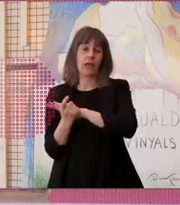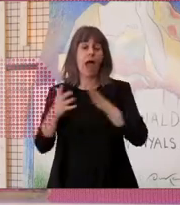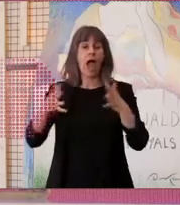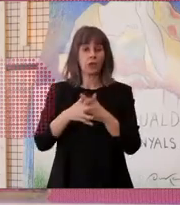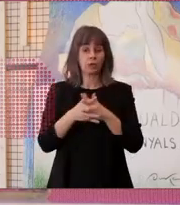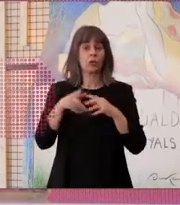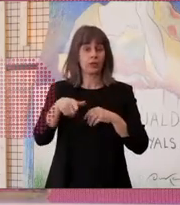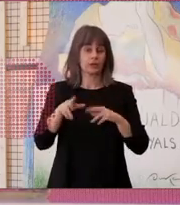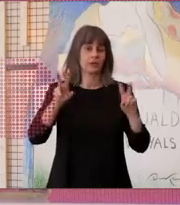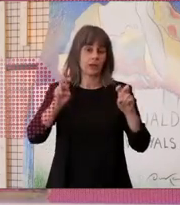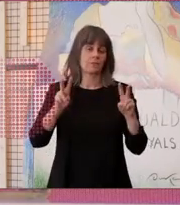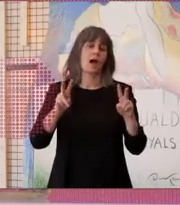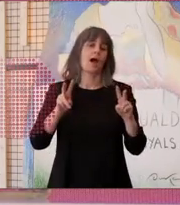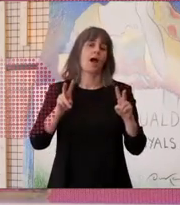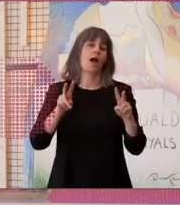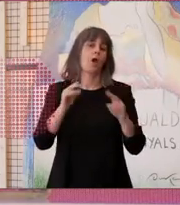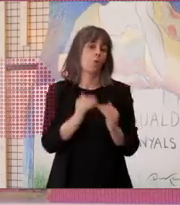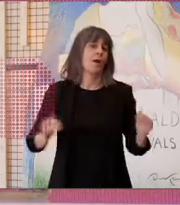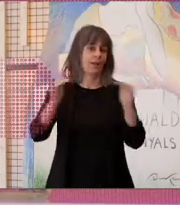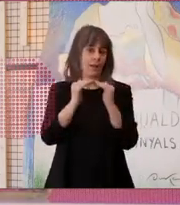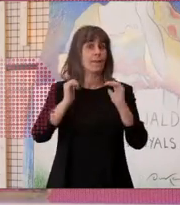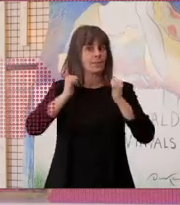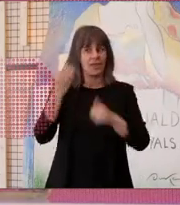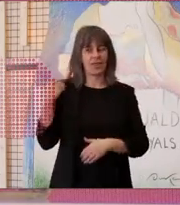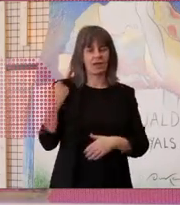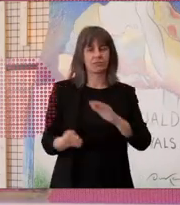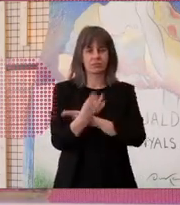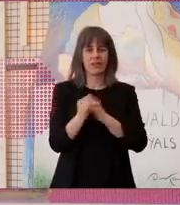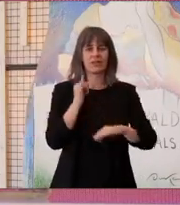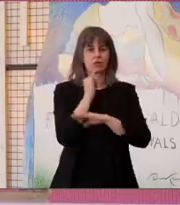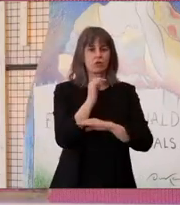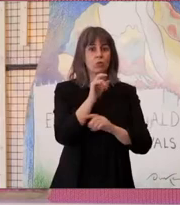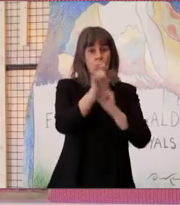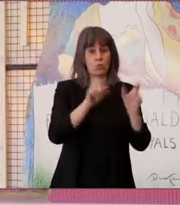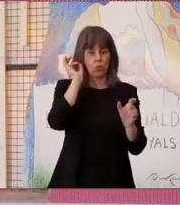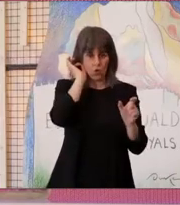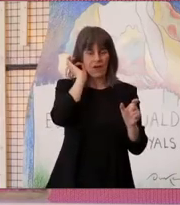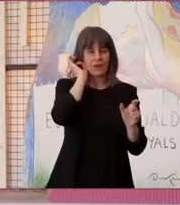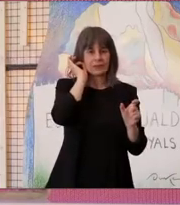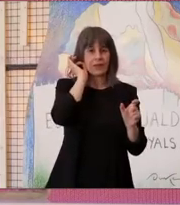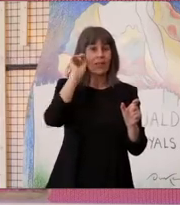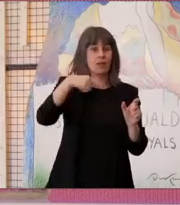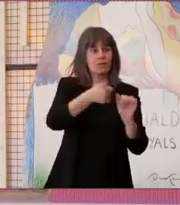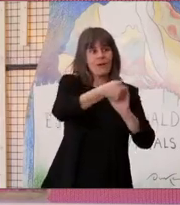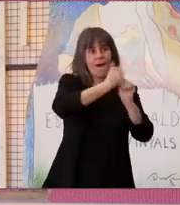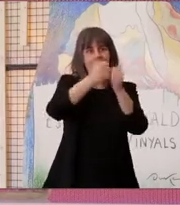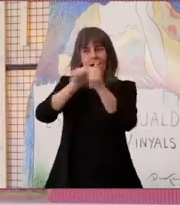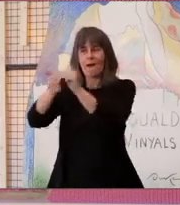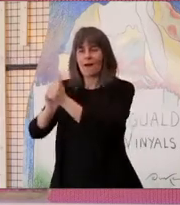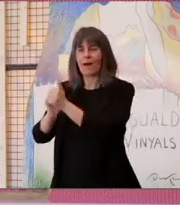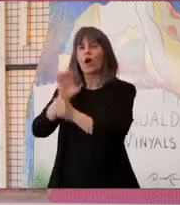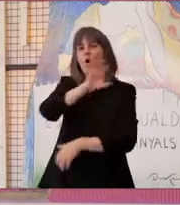inició con la creación del instituto de las mujeres luego se ha replicado en todas las comunidades autónomas con lo cual podemos decir que